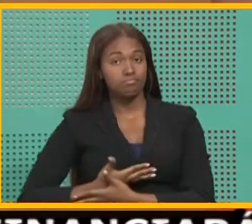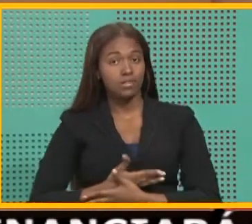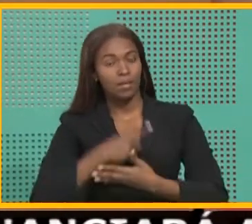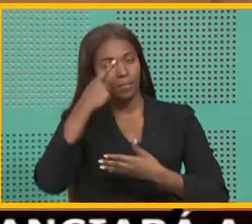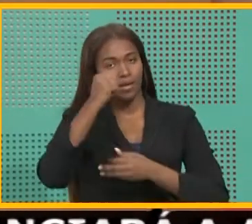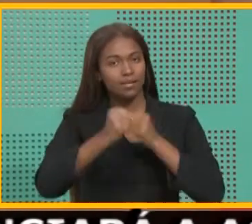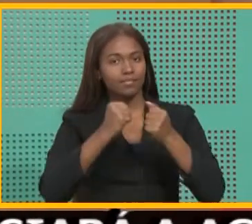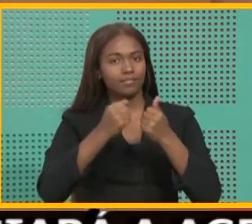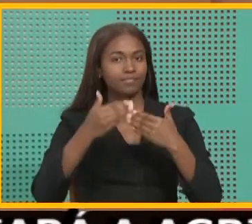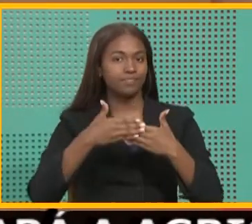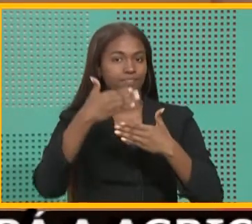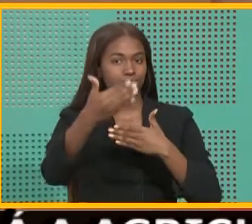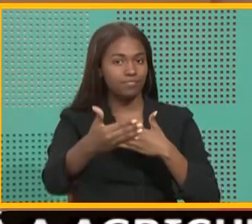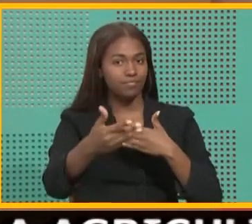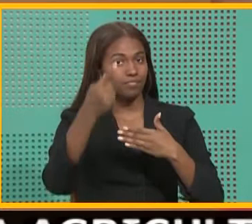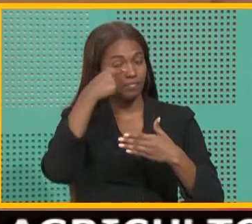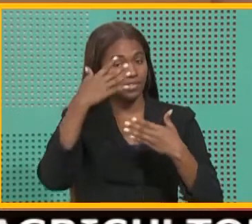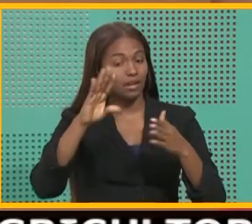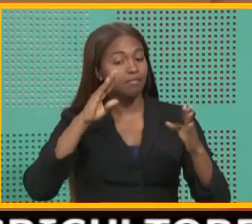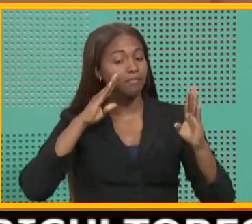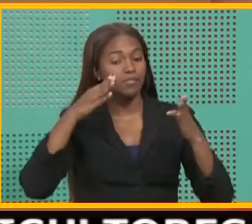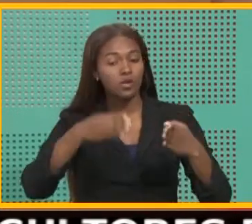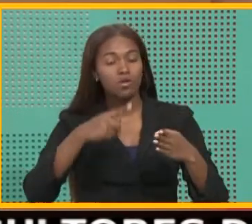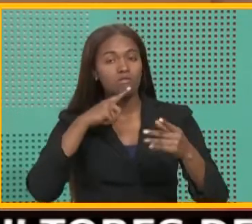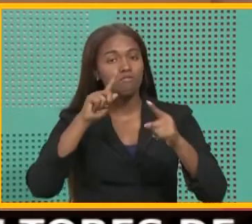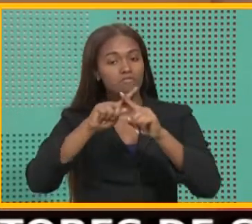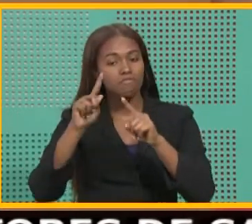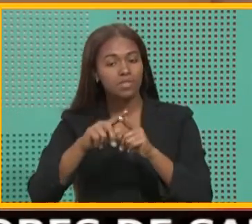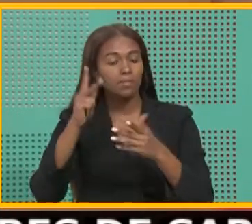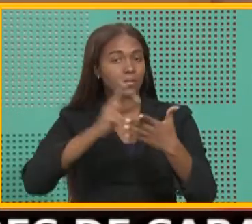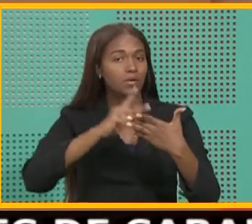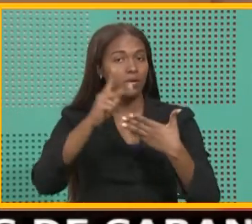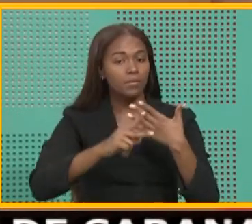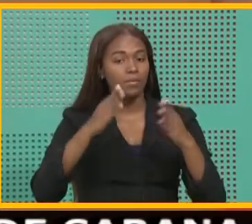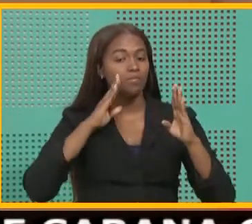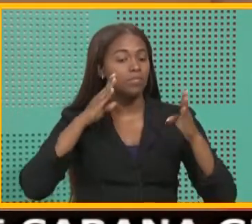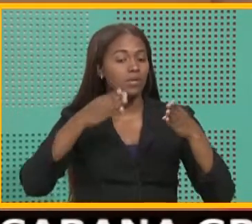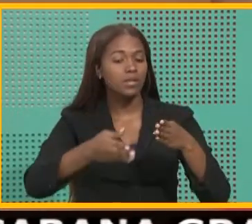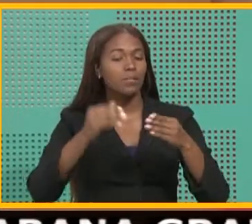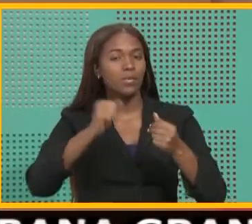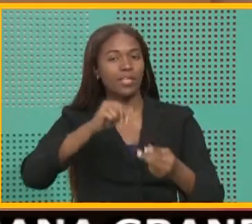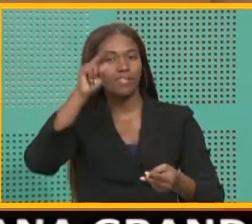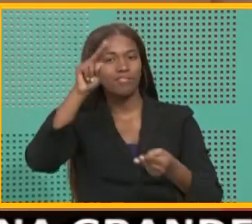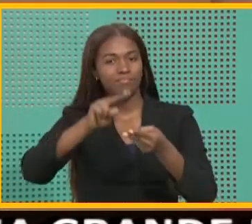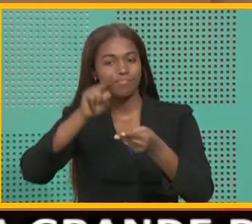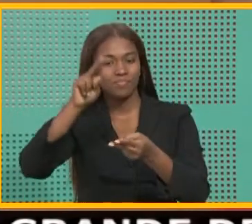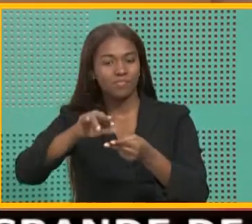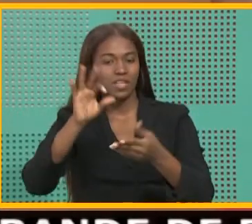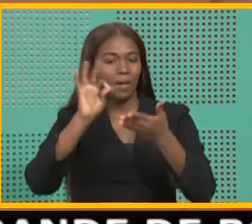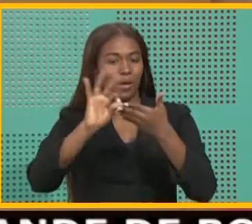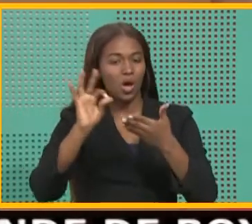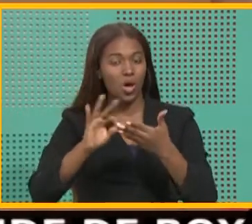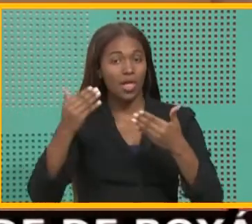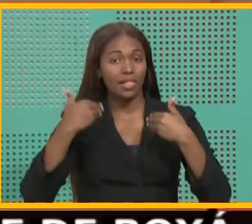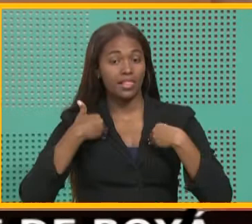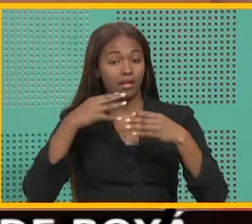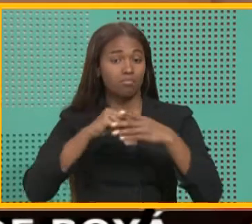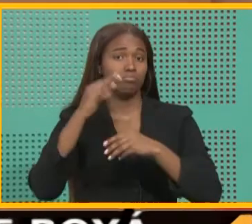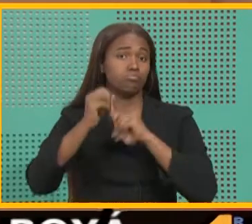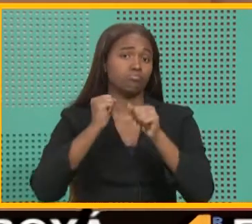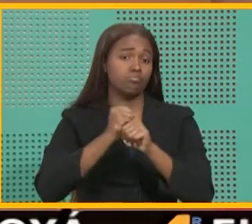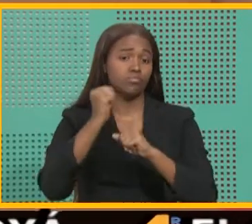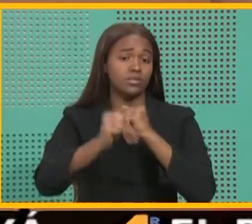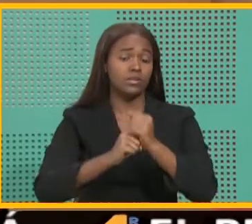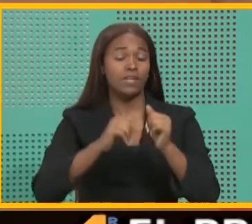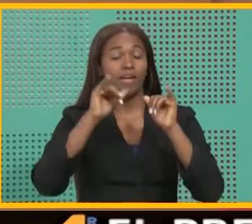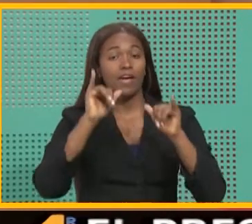para el próximo año, por lo que ya están enfocados en diversos programas dirigidos a disminuir estas estadísticas que por décadas se